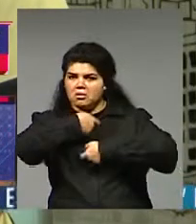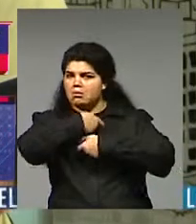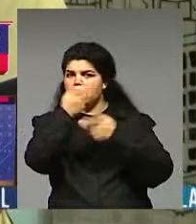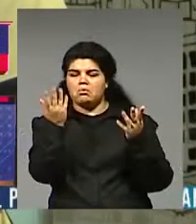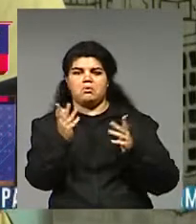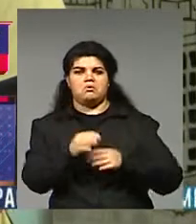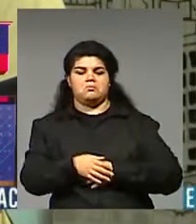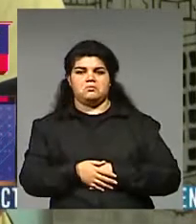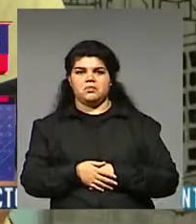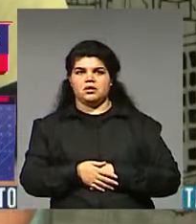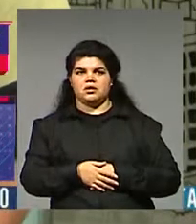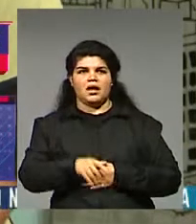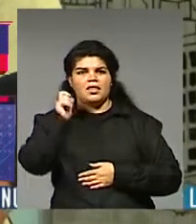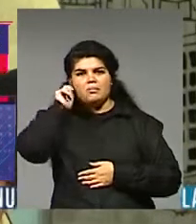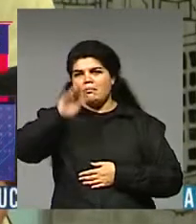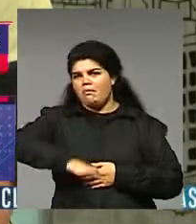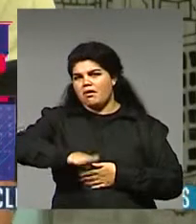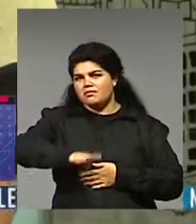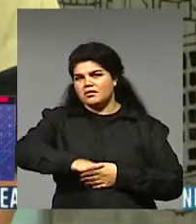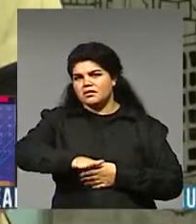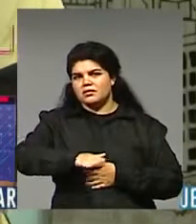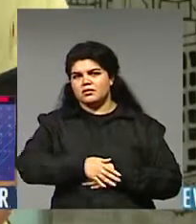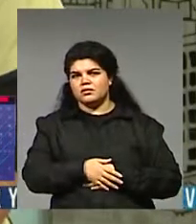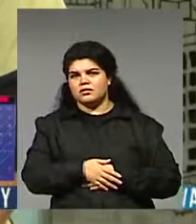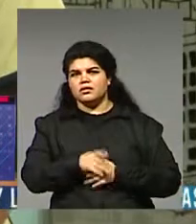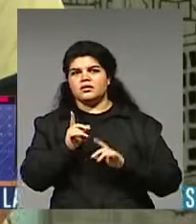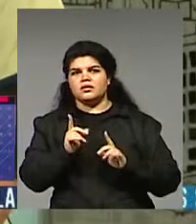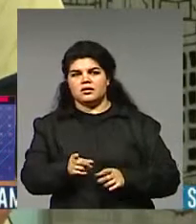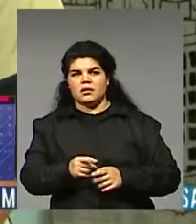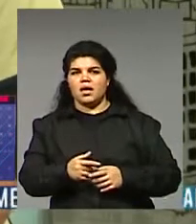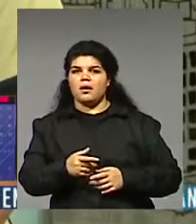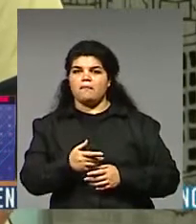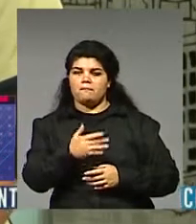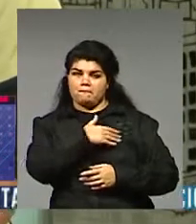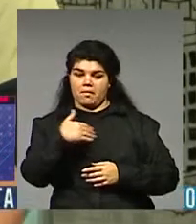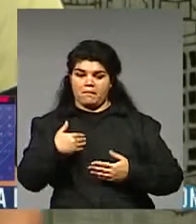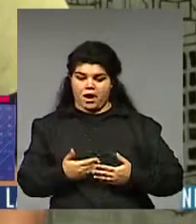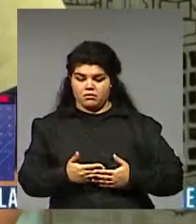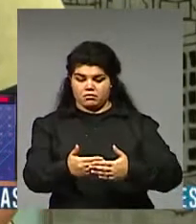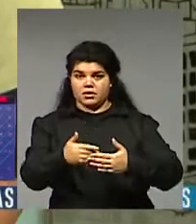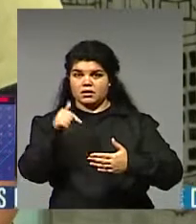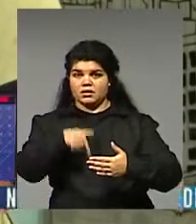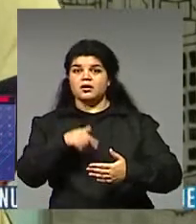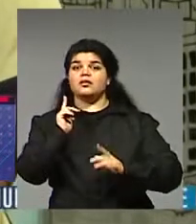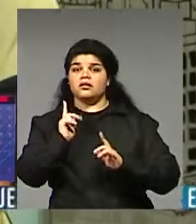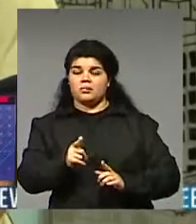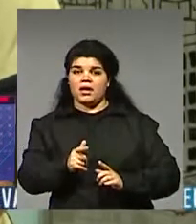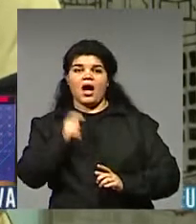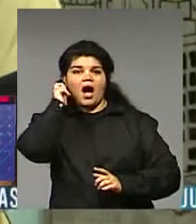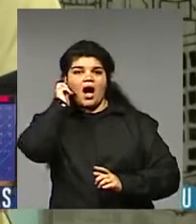desde edad temprana, incluso hemos incluido a la mamá desde el embarazo hasta la edad